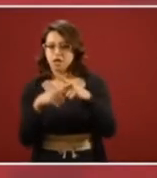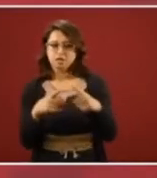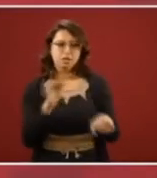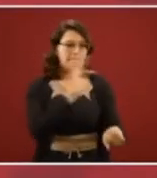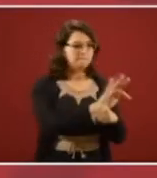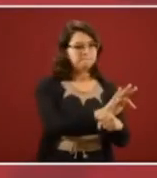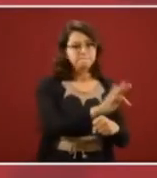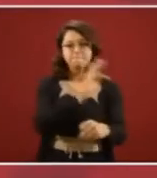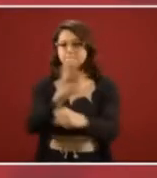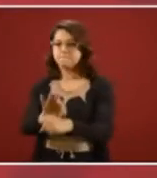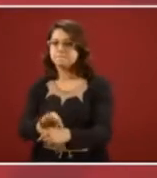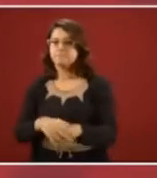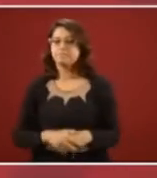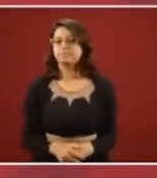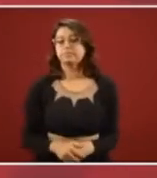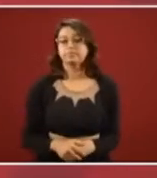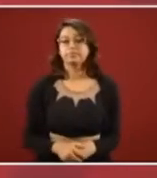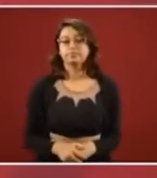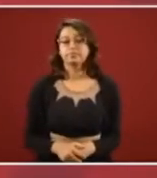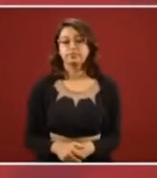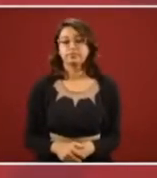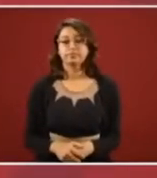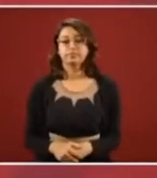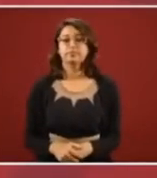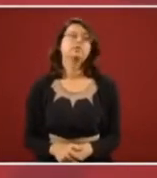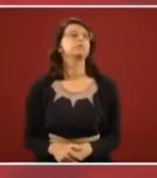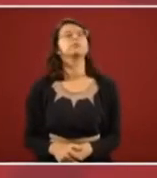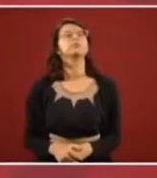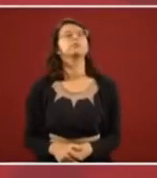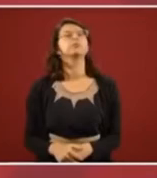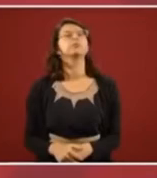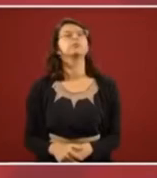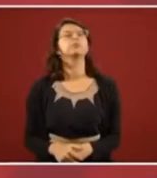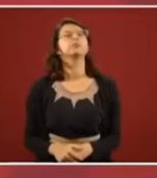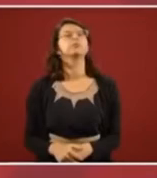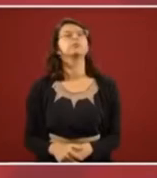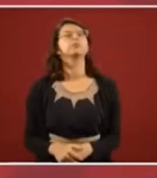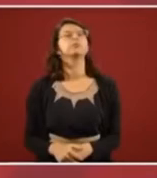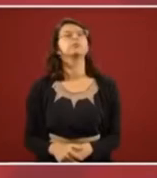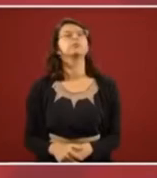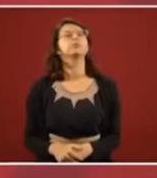el principal de